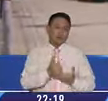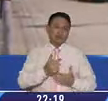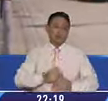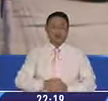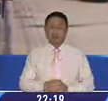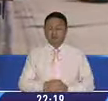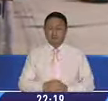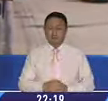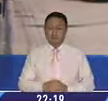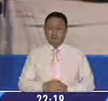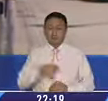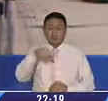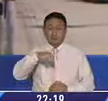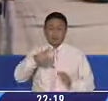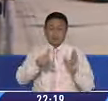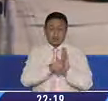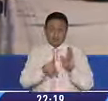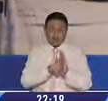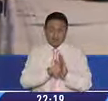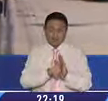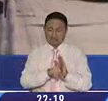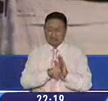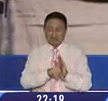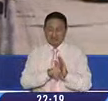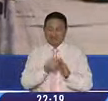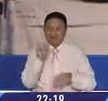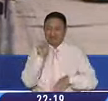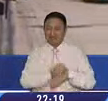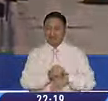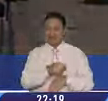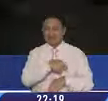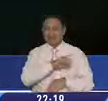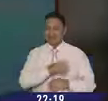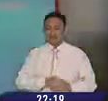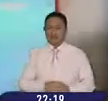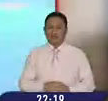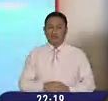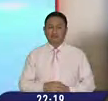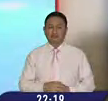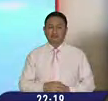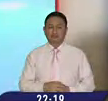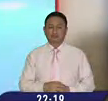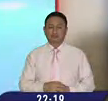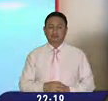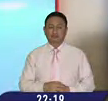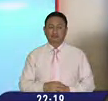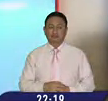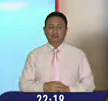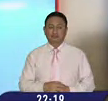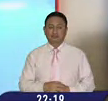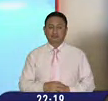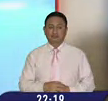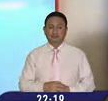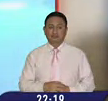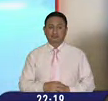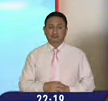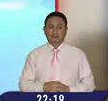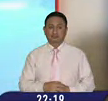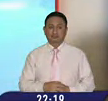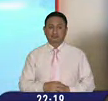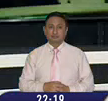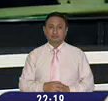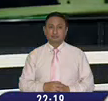cuidarnos, porque las leyes, créame que con las leyes no contamos. Informó José Morales.